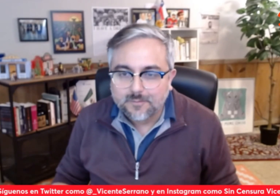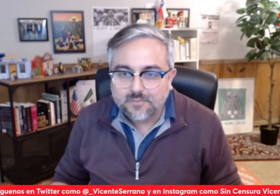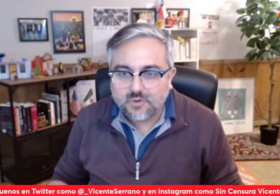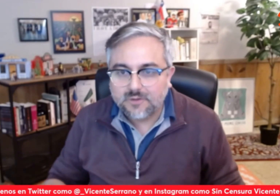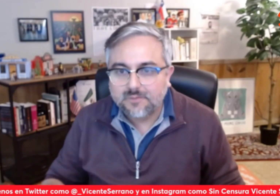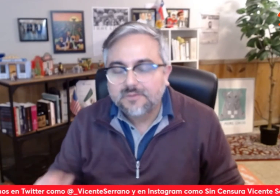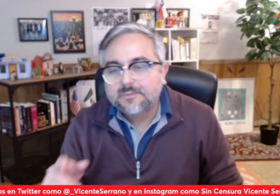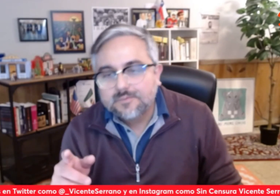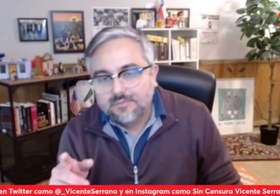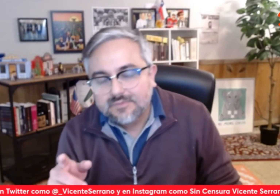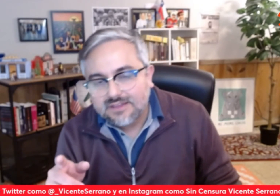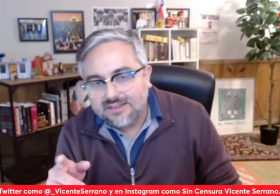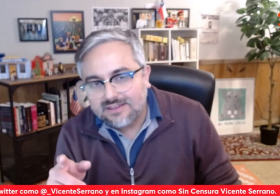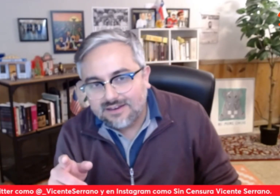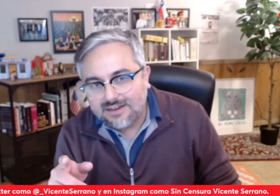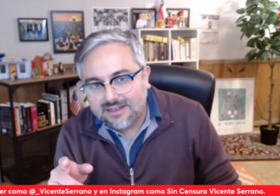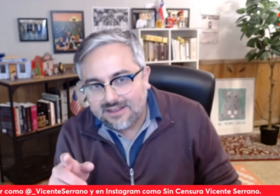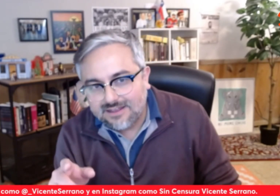México. Bueno,